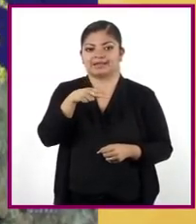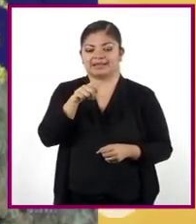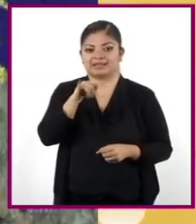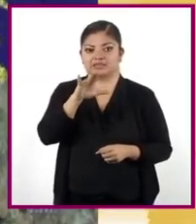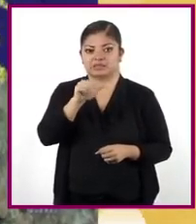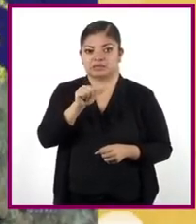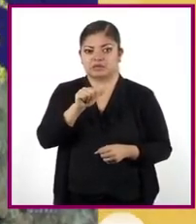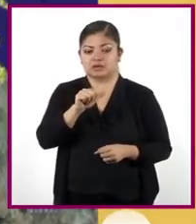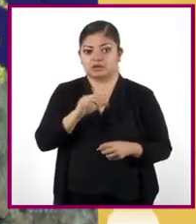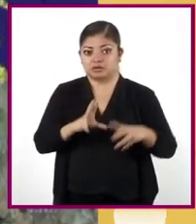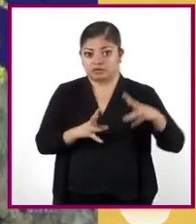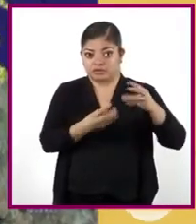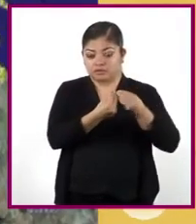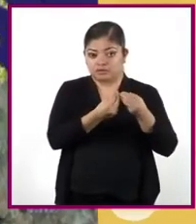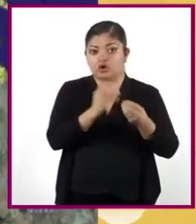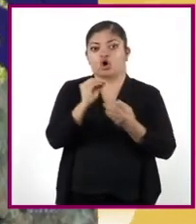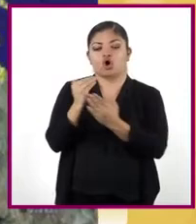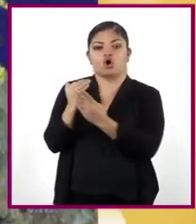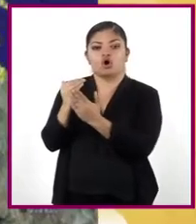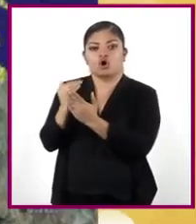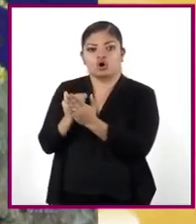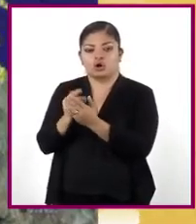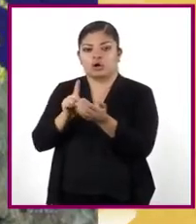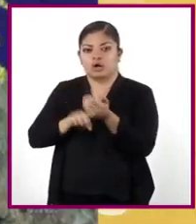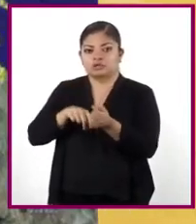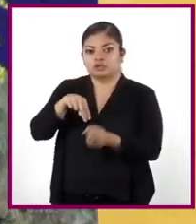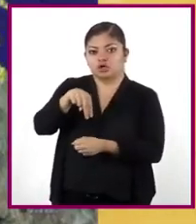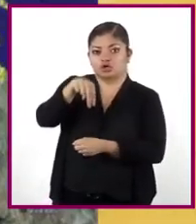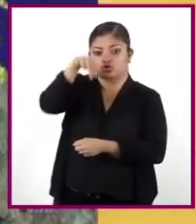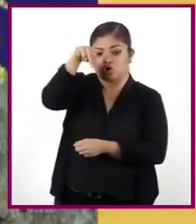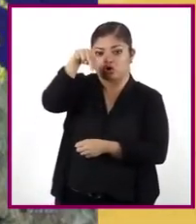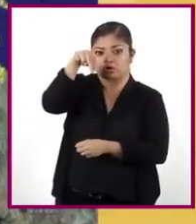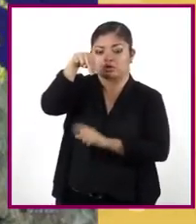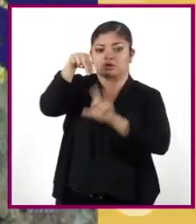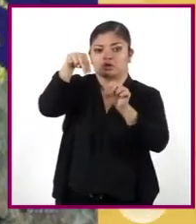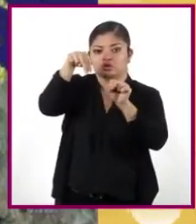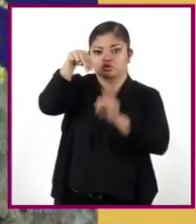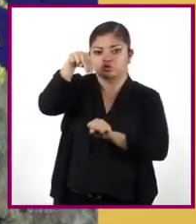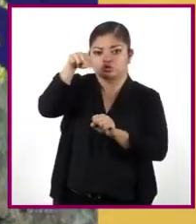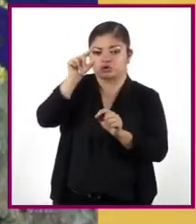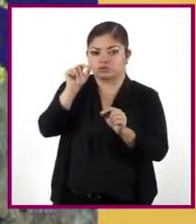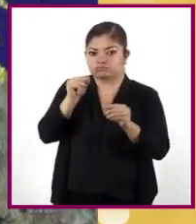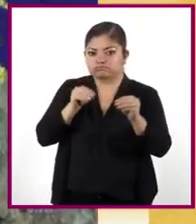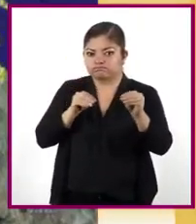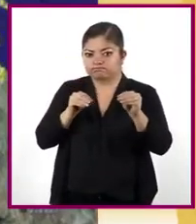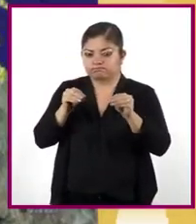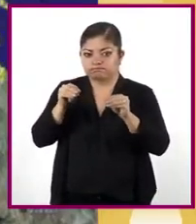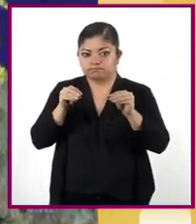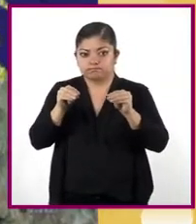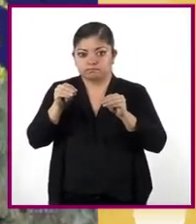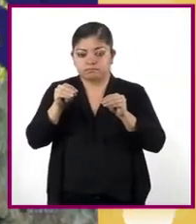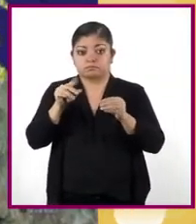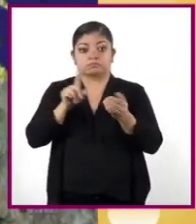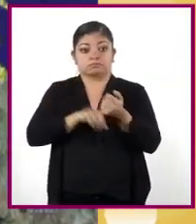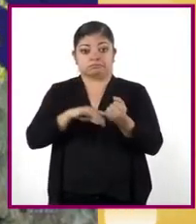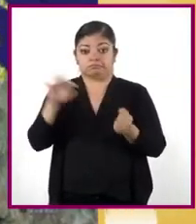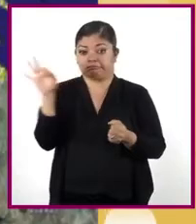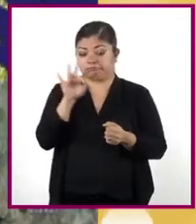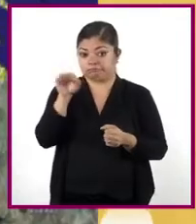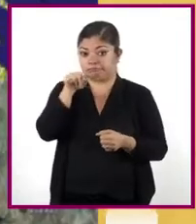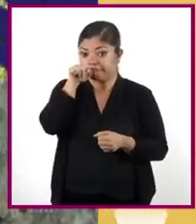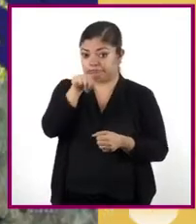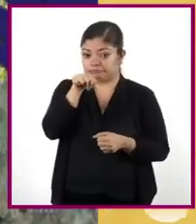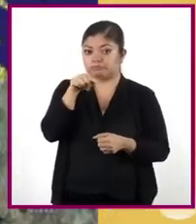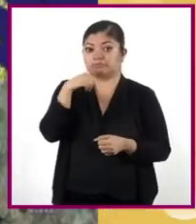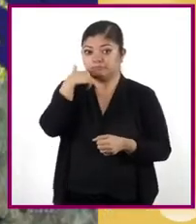o restando las variaciones que se dan entre el norte geográfico y el sur magnético, si es que este es el punto que